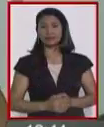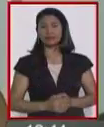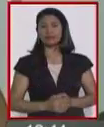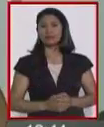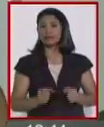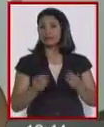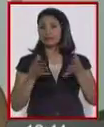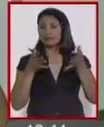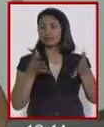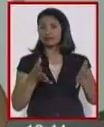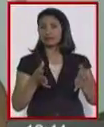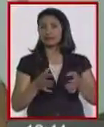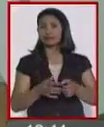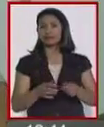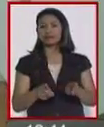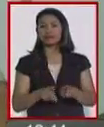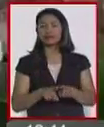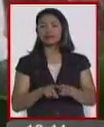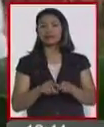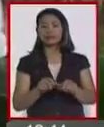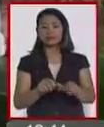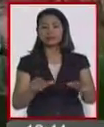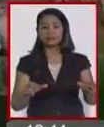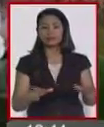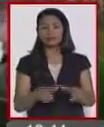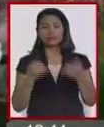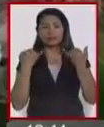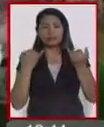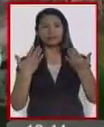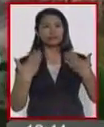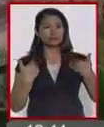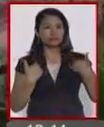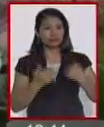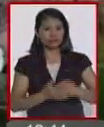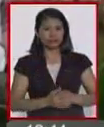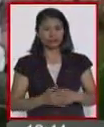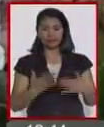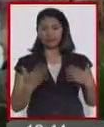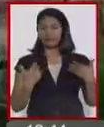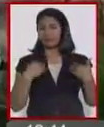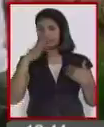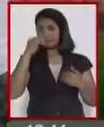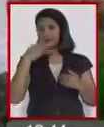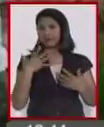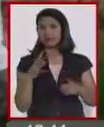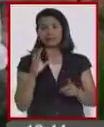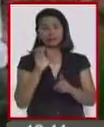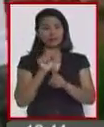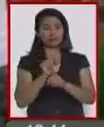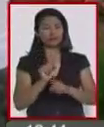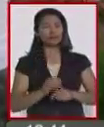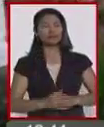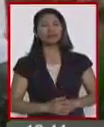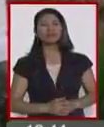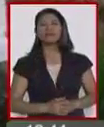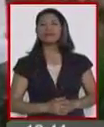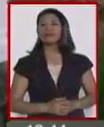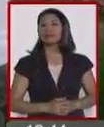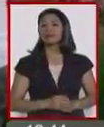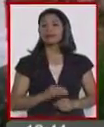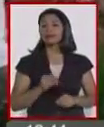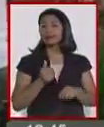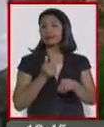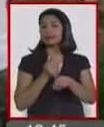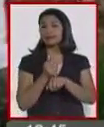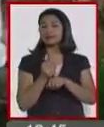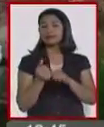y la deja justamente en el monte. La información que se tiene es que ya hay un hombre que se encuentra en calidad de aprehendido, que sería el